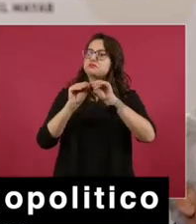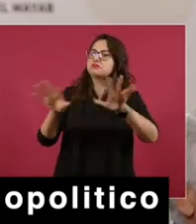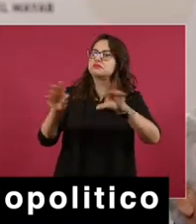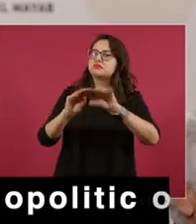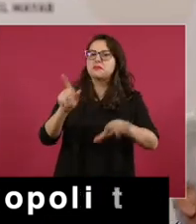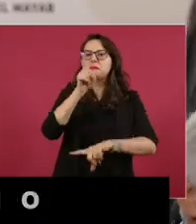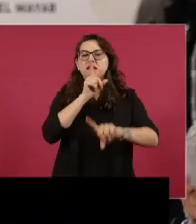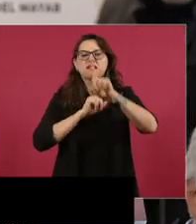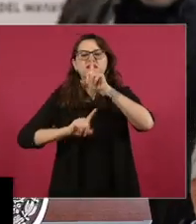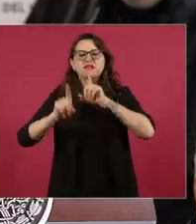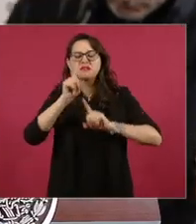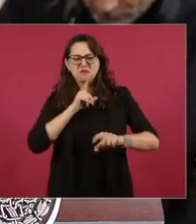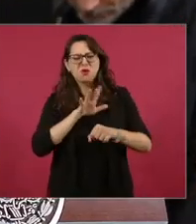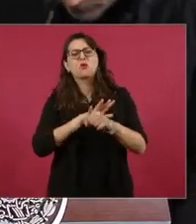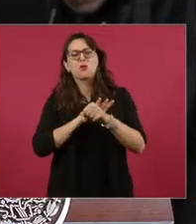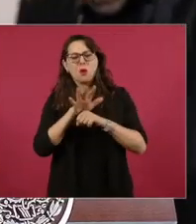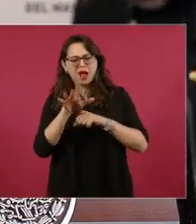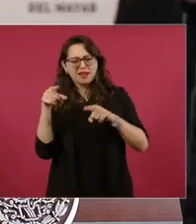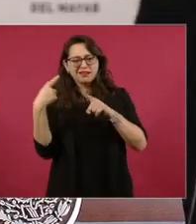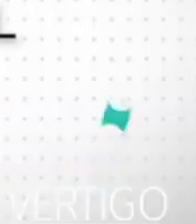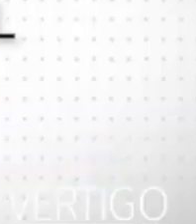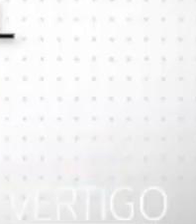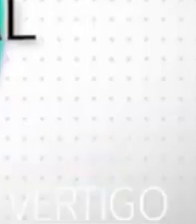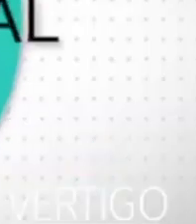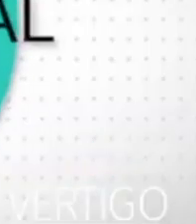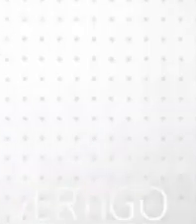Pública es la encargada de coordinar y dar seguimiento al proceso.